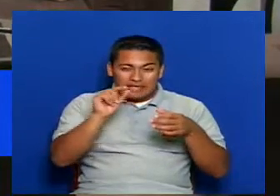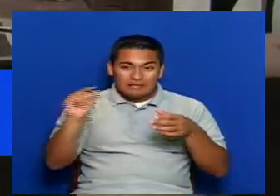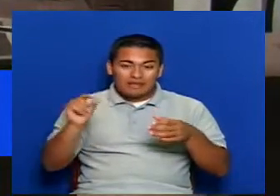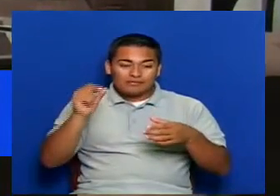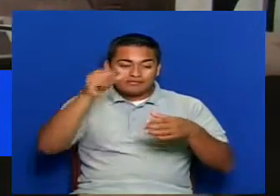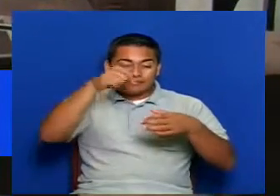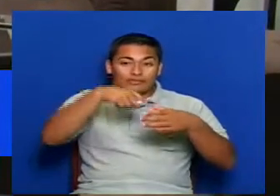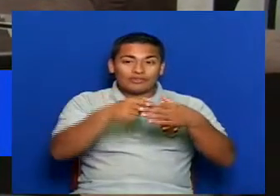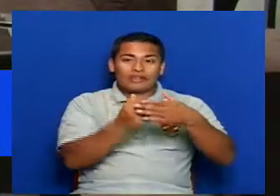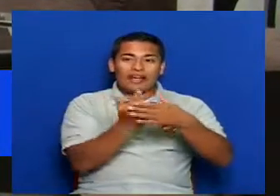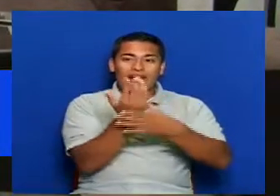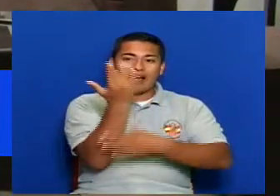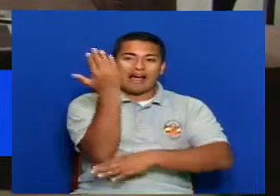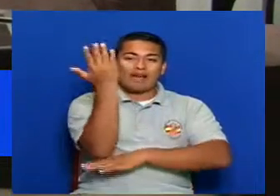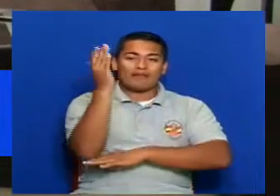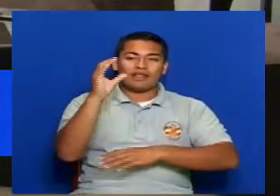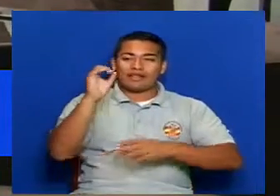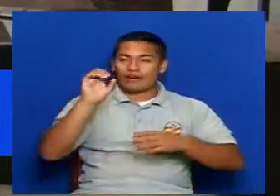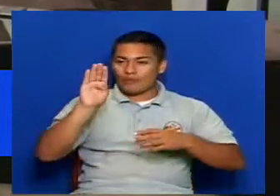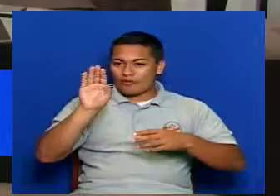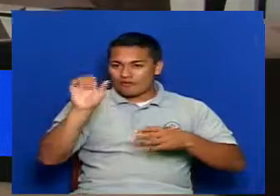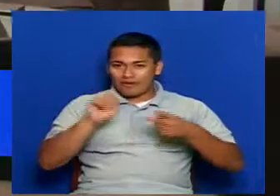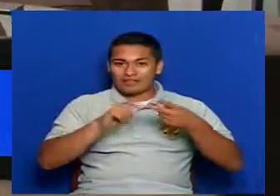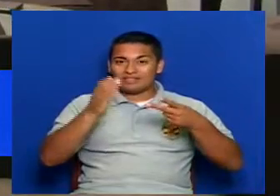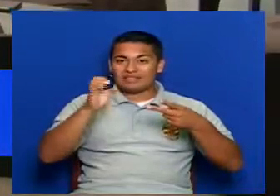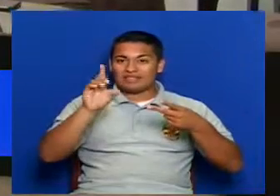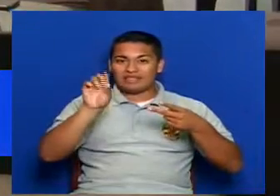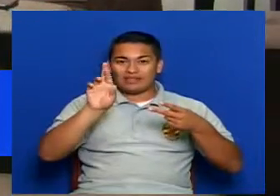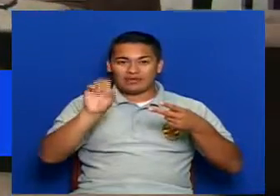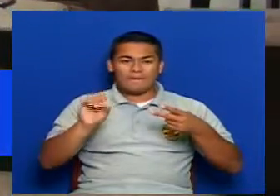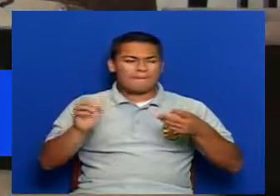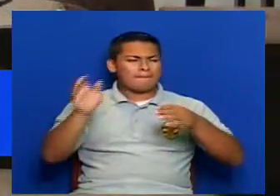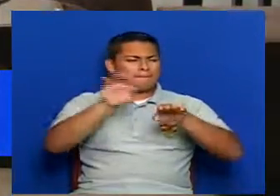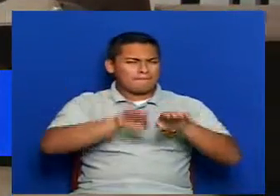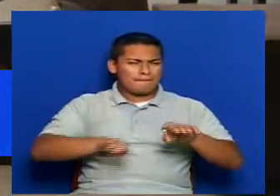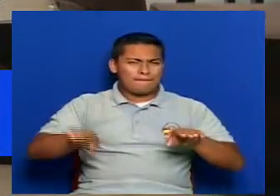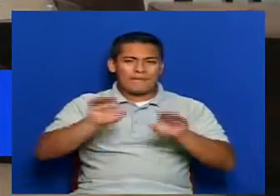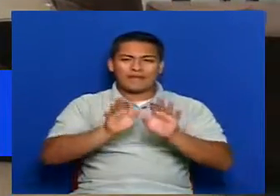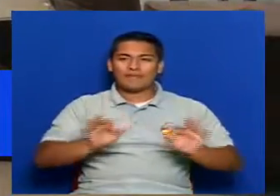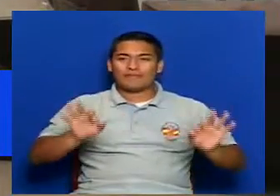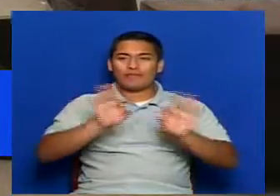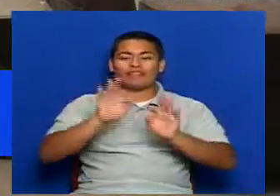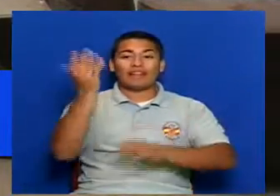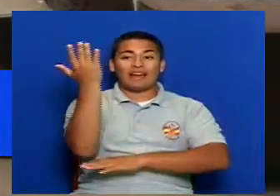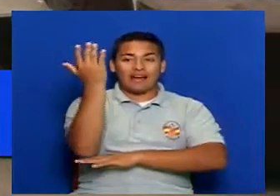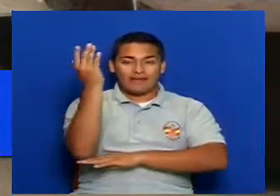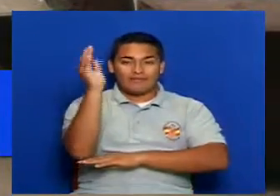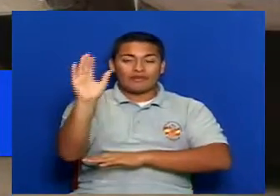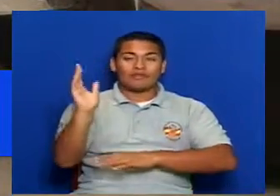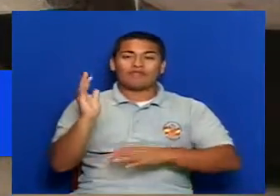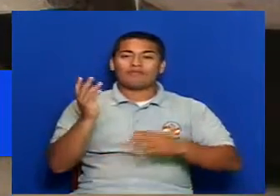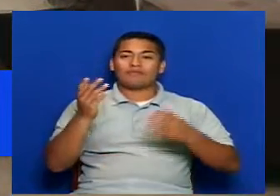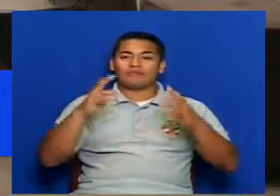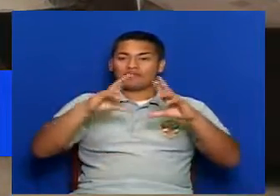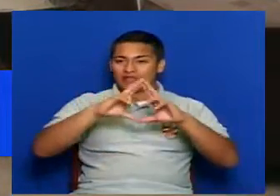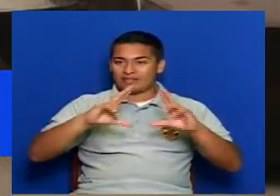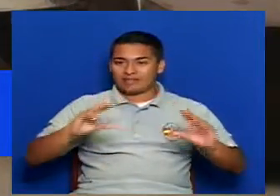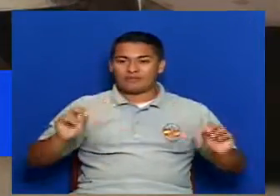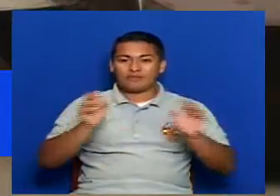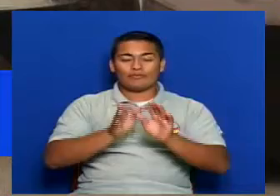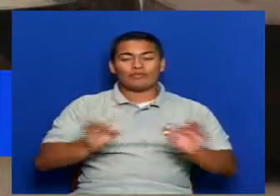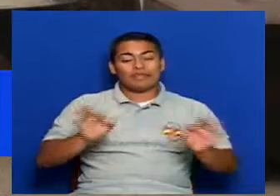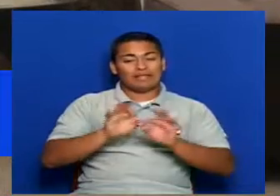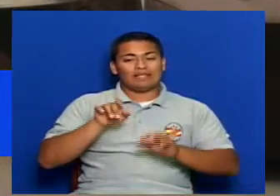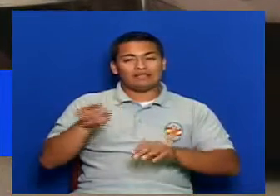caoba de cedro de las especies más importantes de este país es un banco genético que es importante